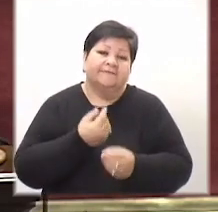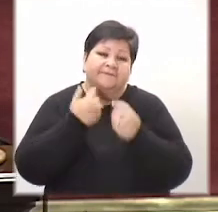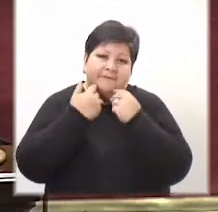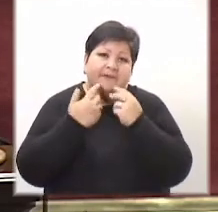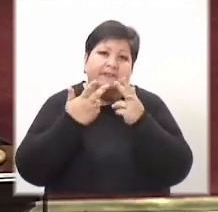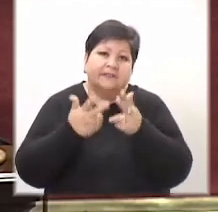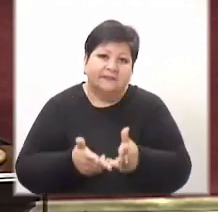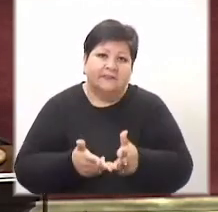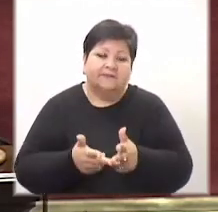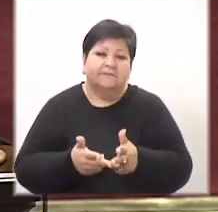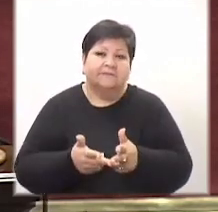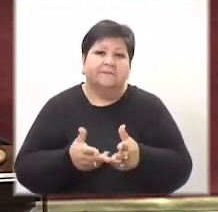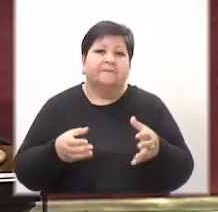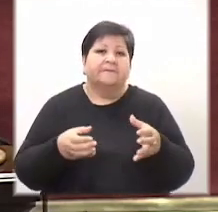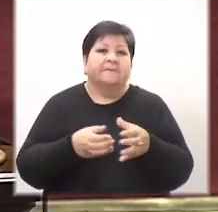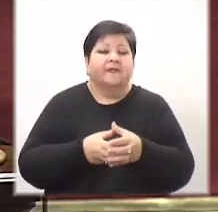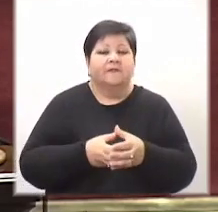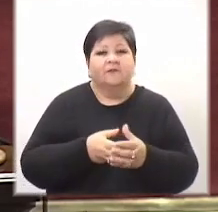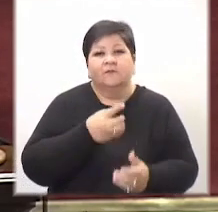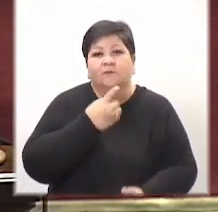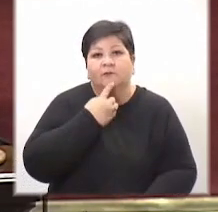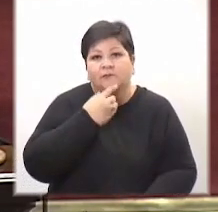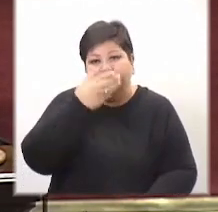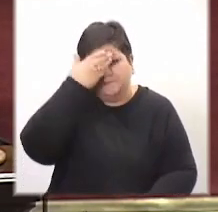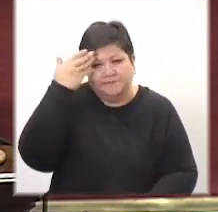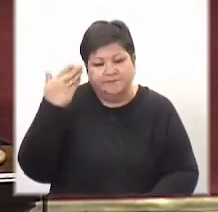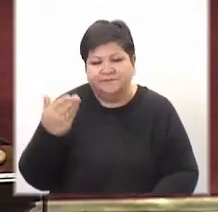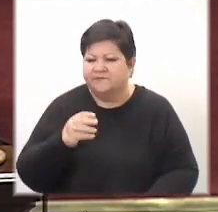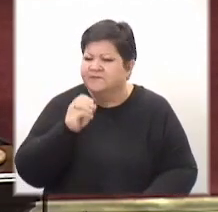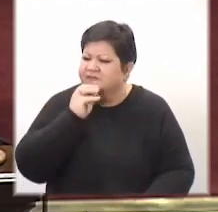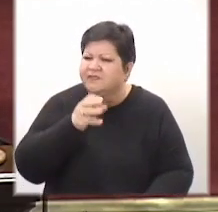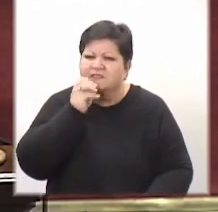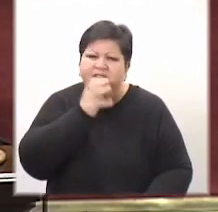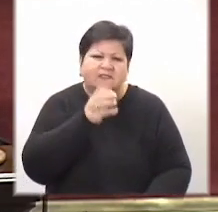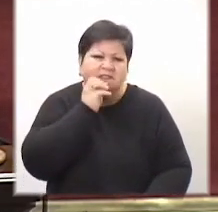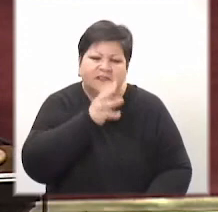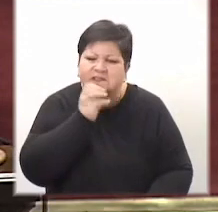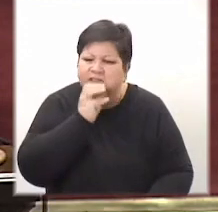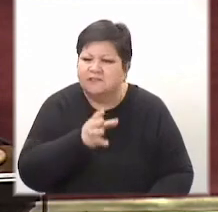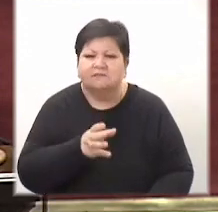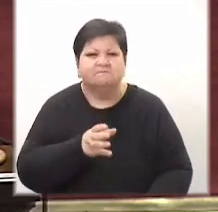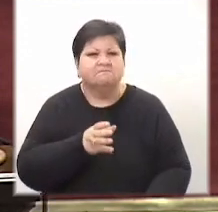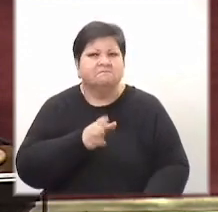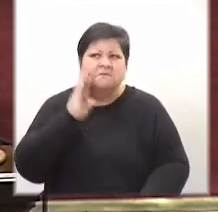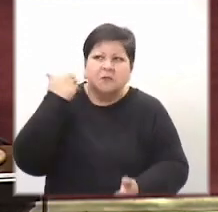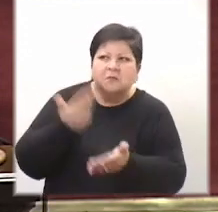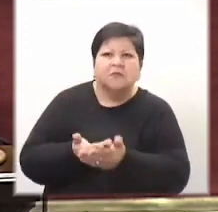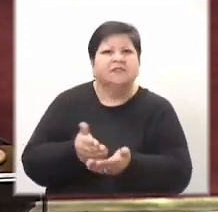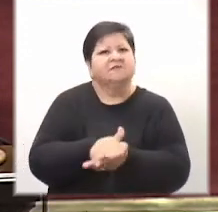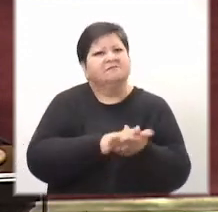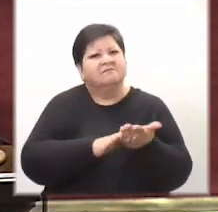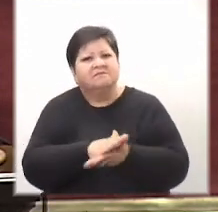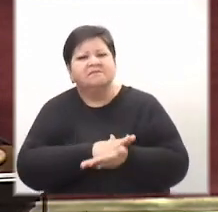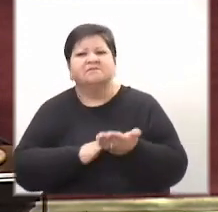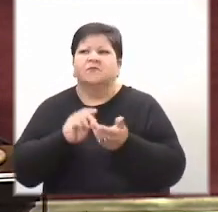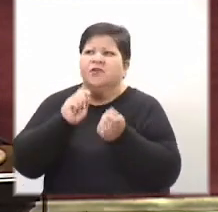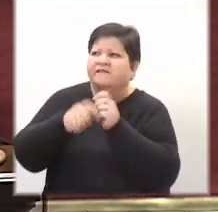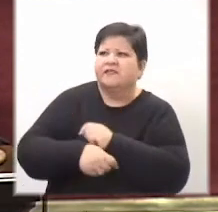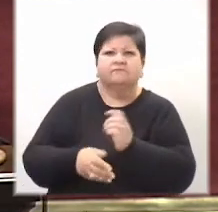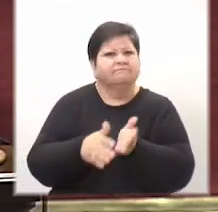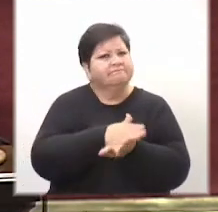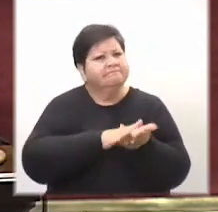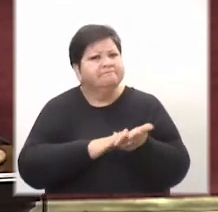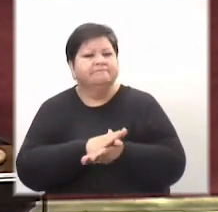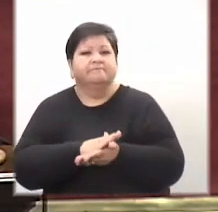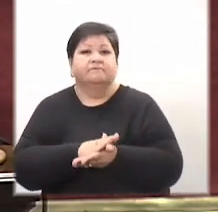actitud del partido político de la oposición fue de constante crítica, sin desarrollar o proponer propuestas de modificación alguna,